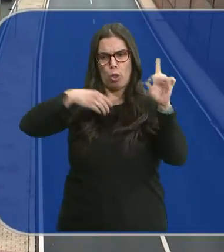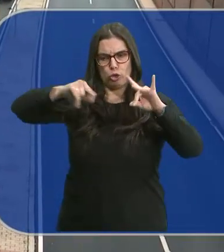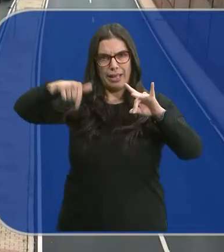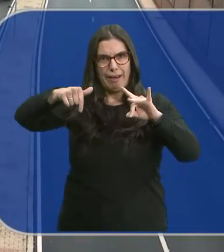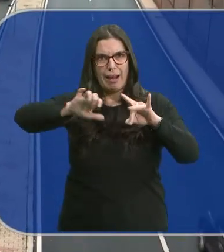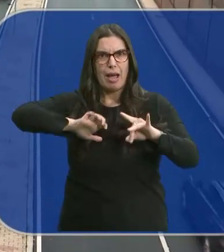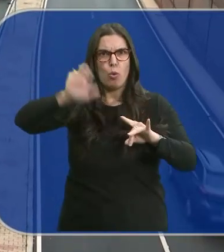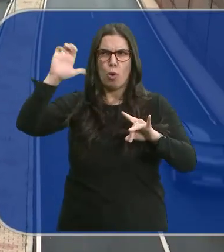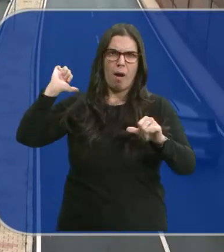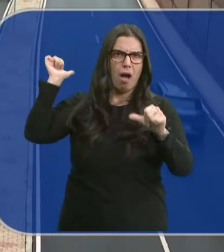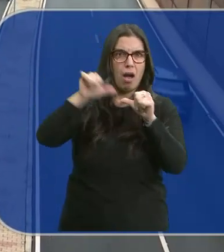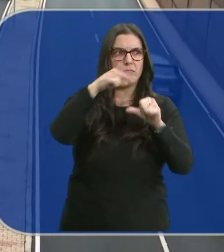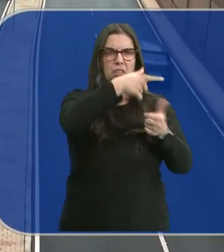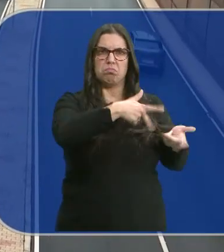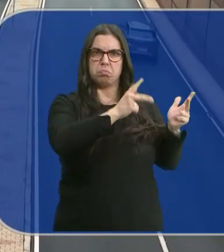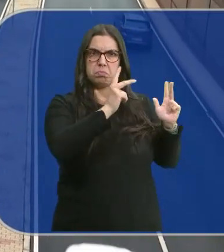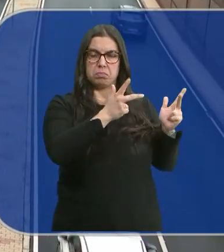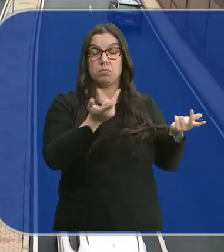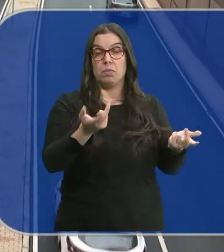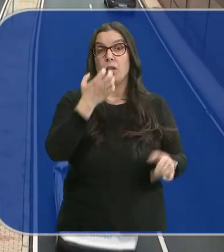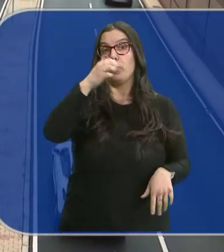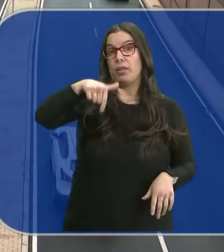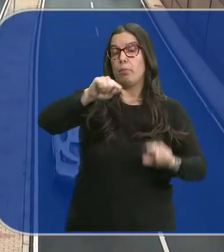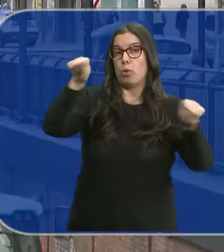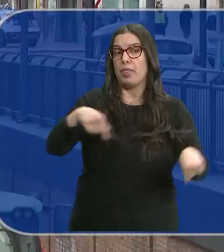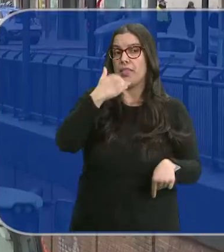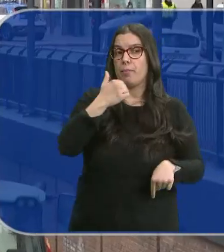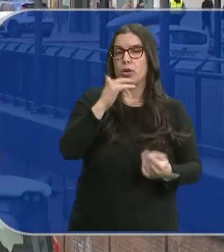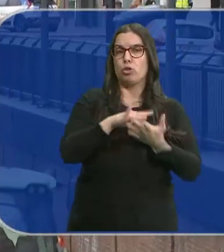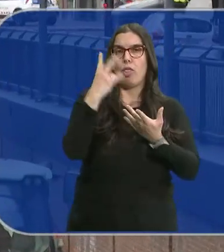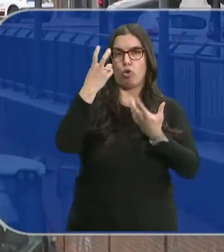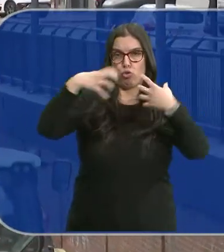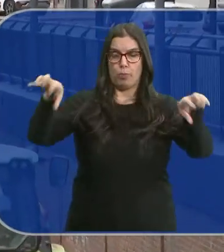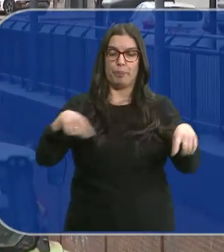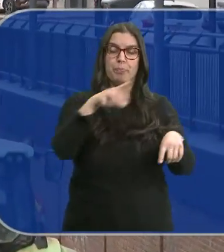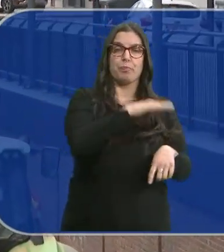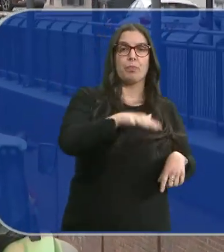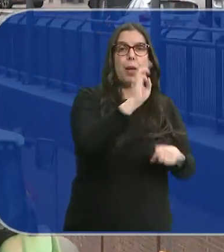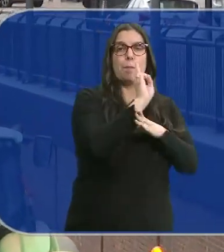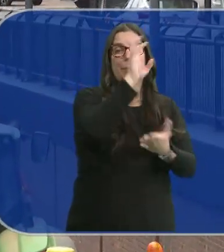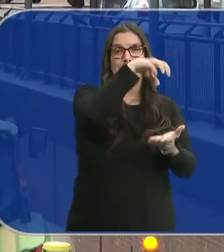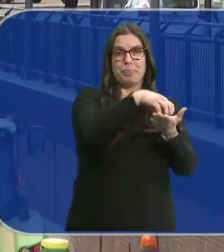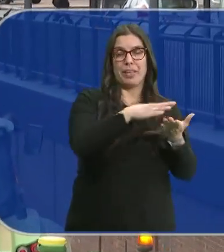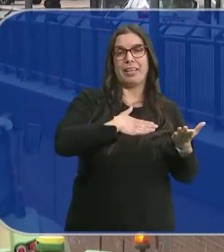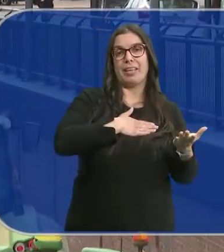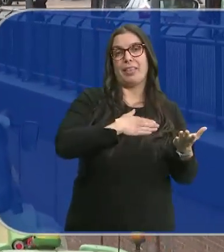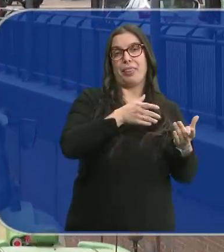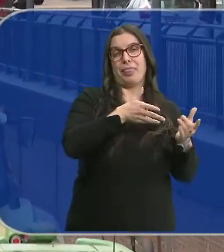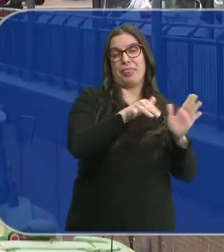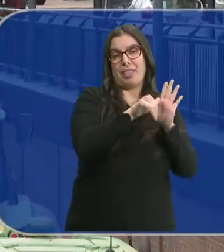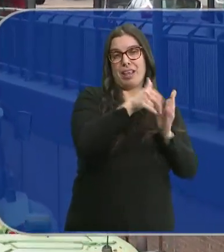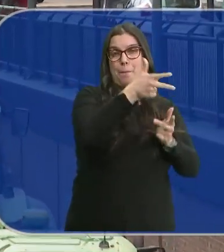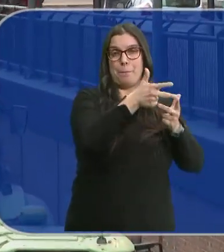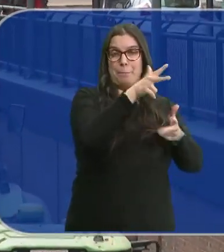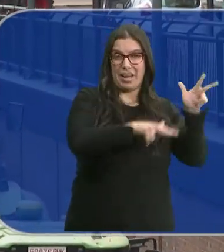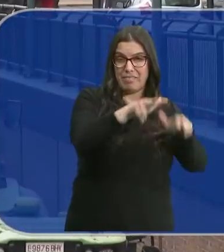prohibidos hace años. Las protestas en la provincia de Zamora han tenido lugar dos focos. Por un lado, paradores de Castro Gonzalo, al lado de Benavente, y también